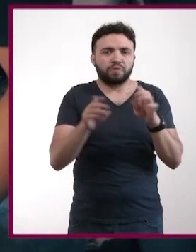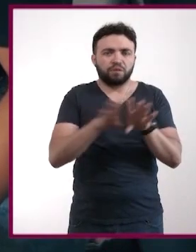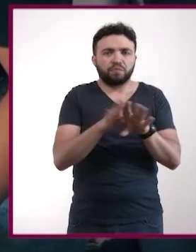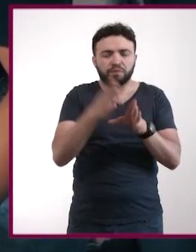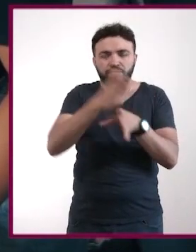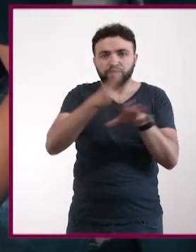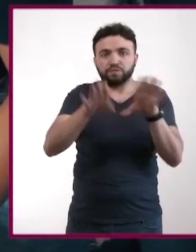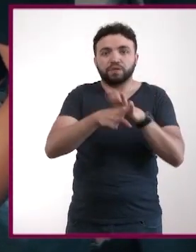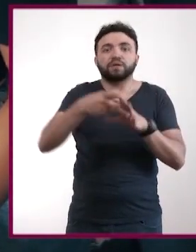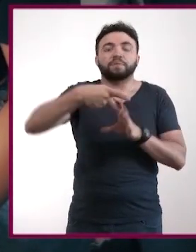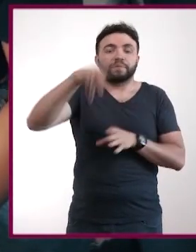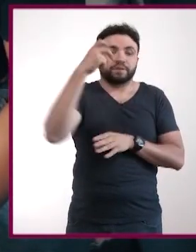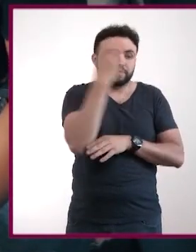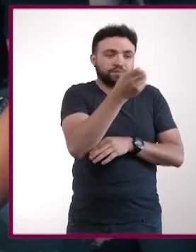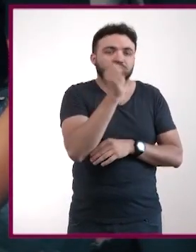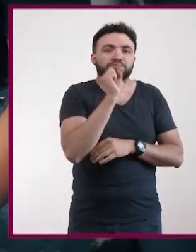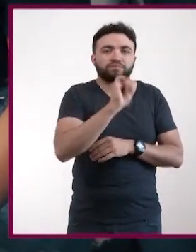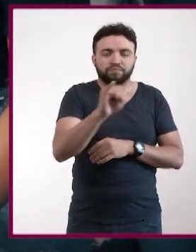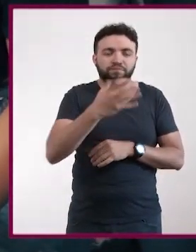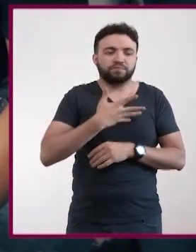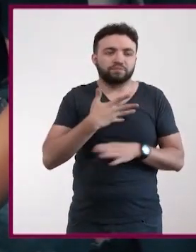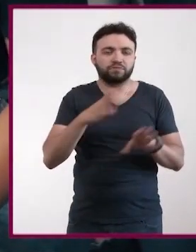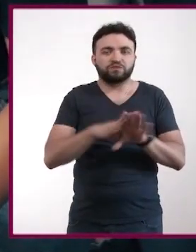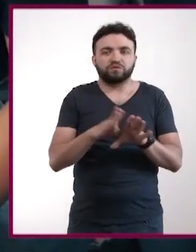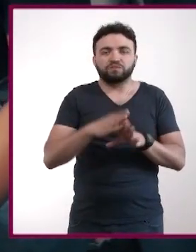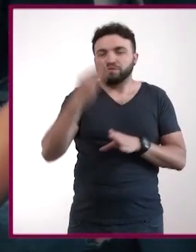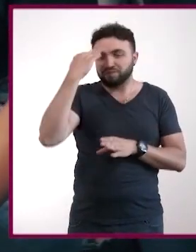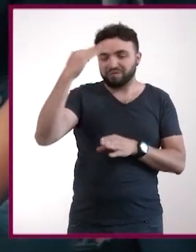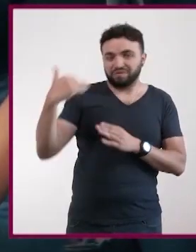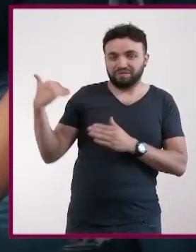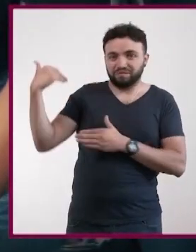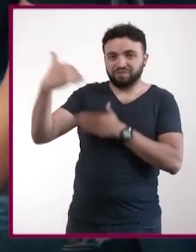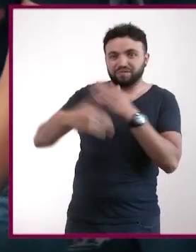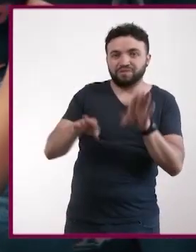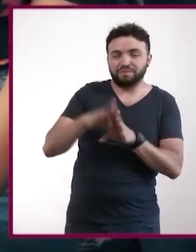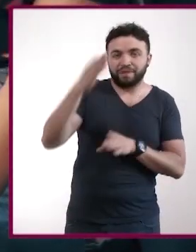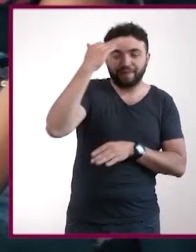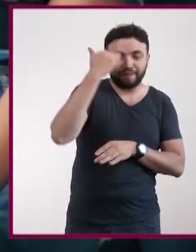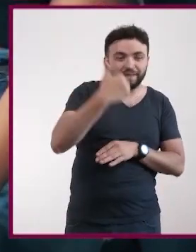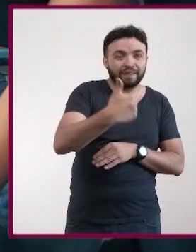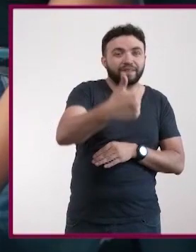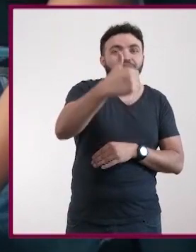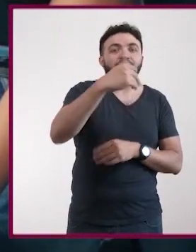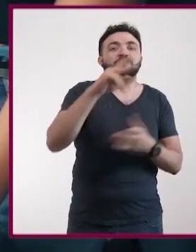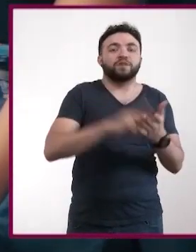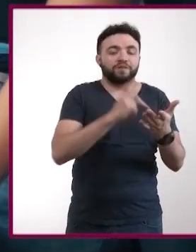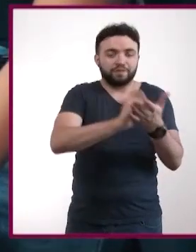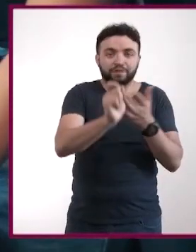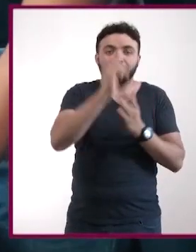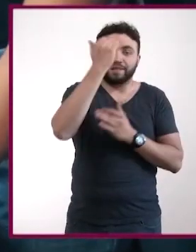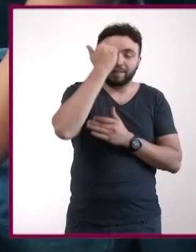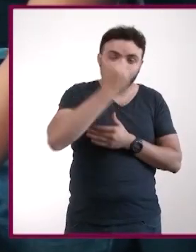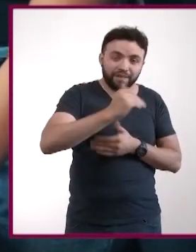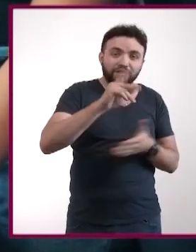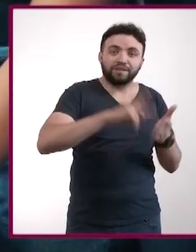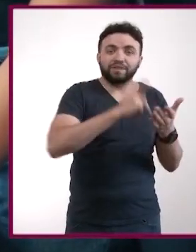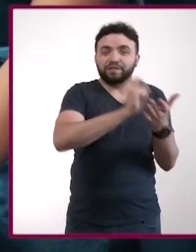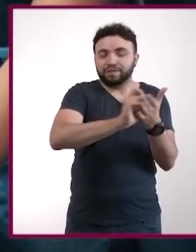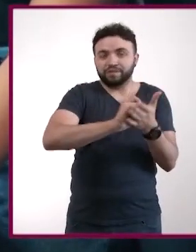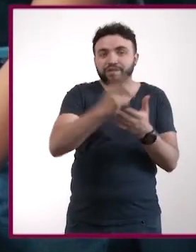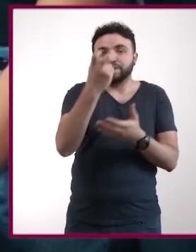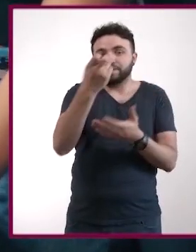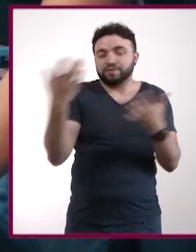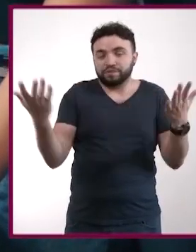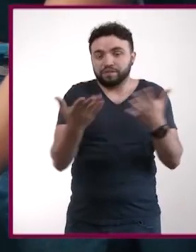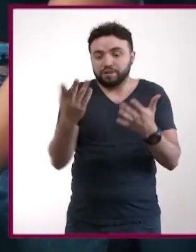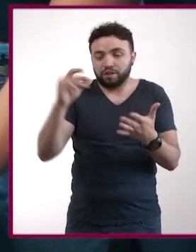construyendo, pero este sí hay como un proceso también temporal, que no fue hecho,